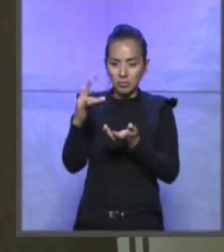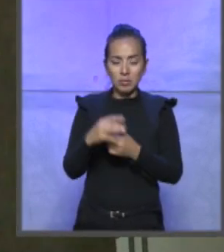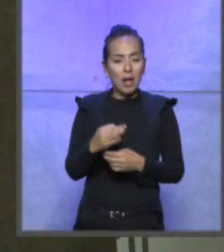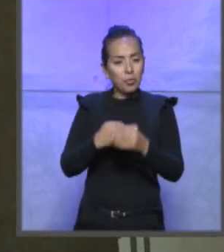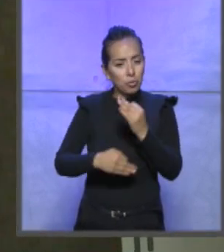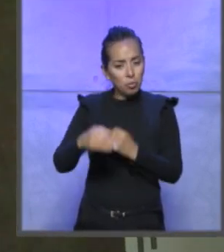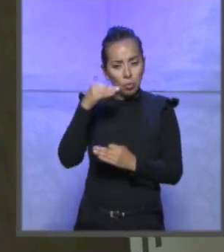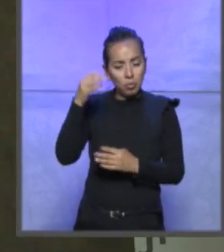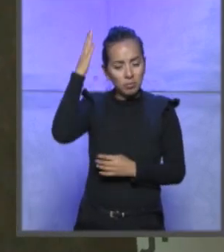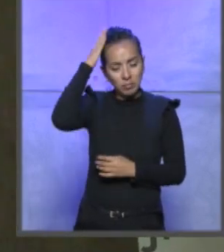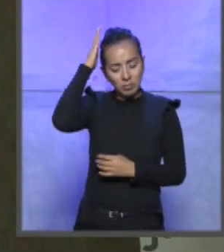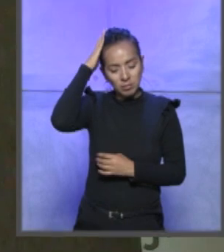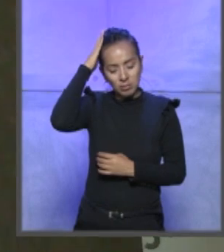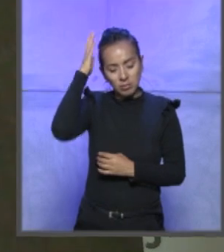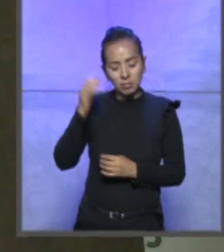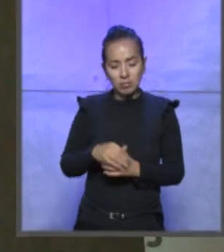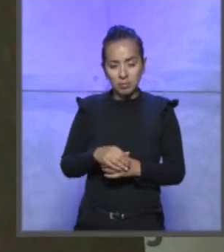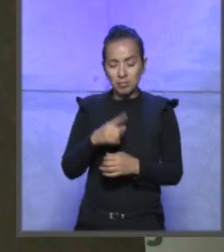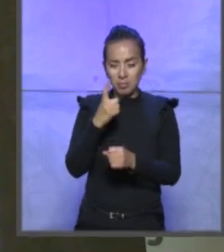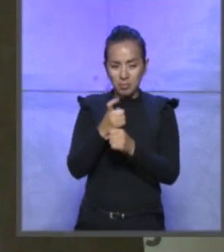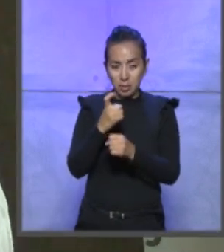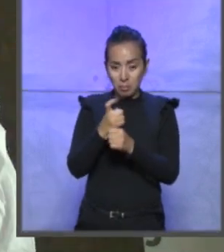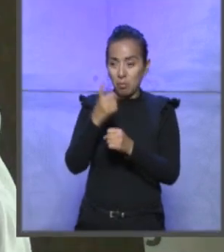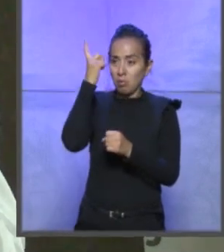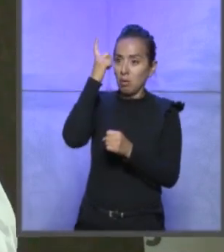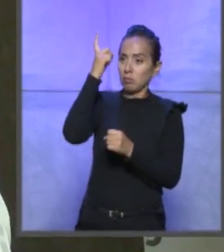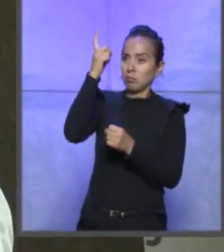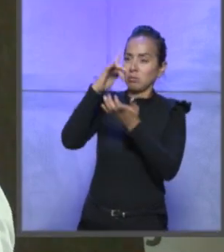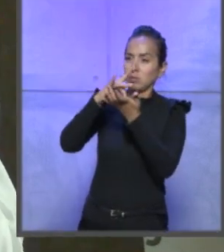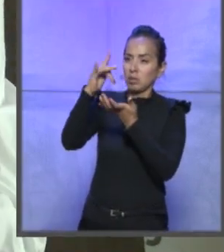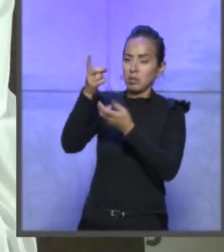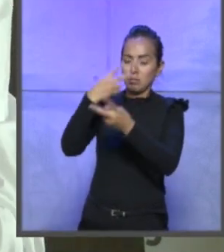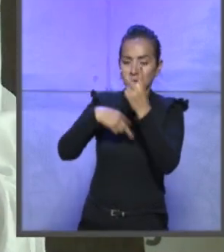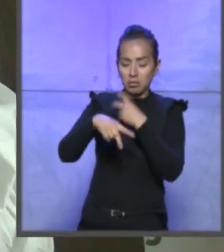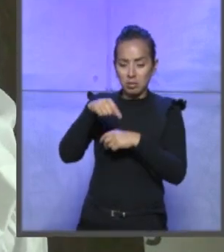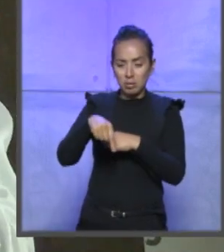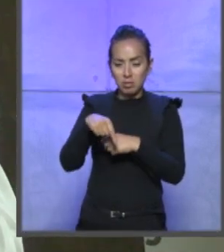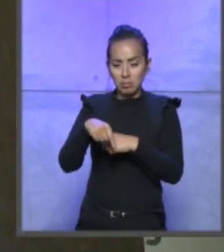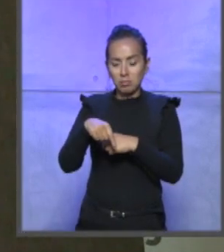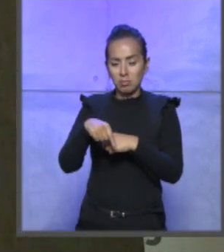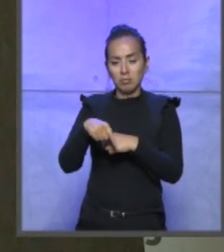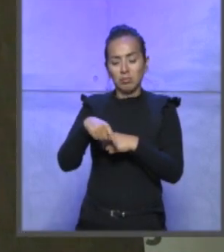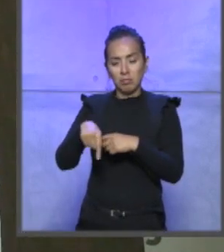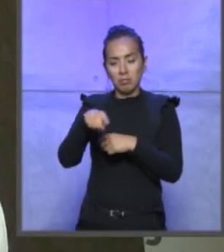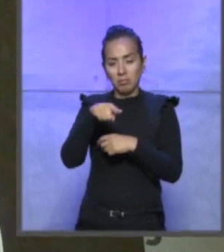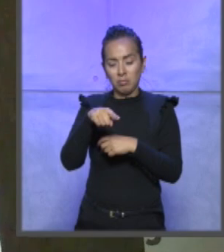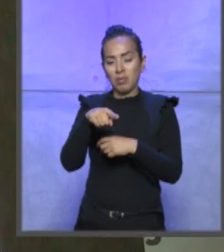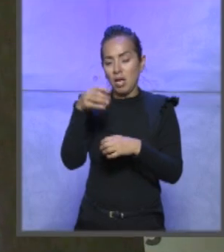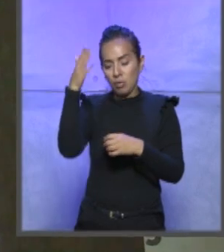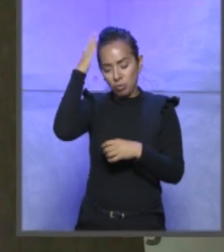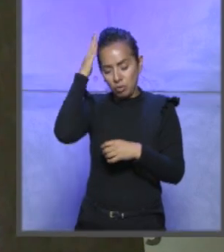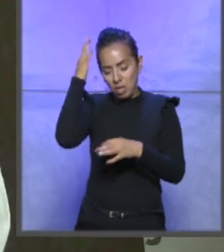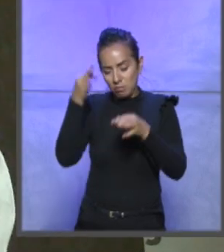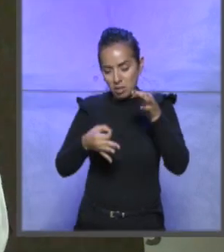a todas las autoridades. Primeramente a Dios por esa oportunidad que me dio de estar presente a todo el público, autoridades,